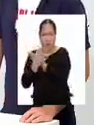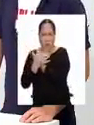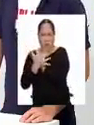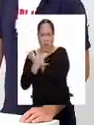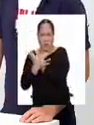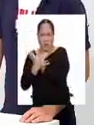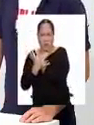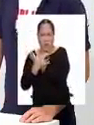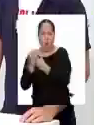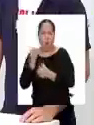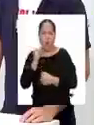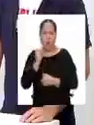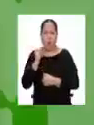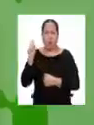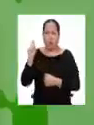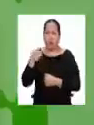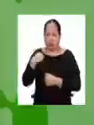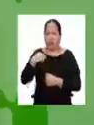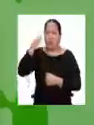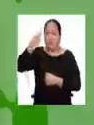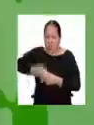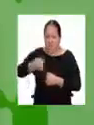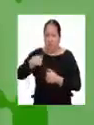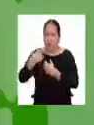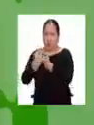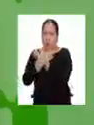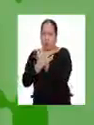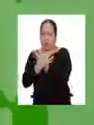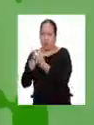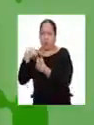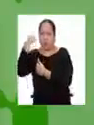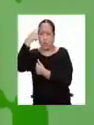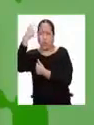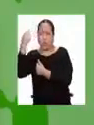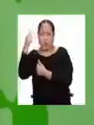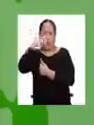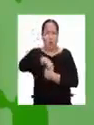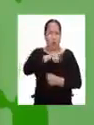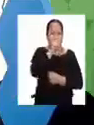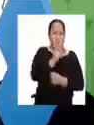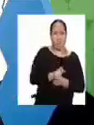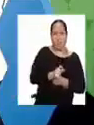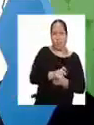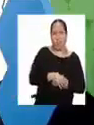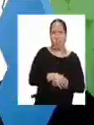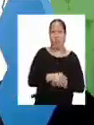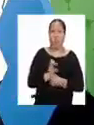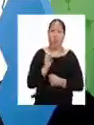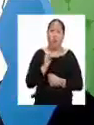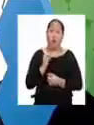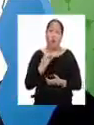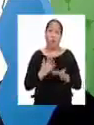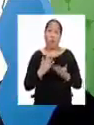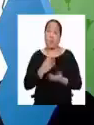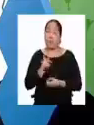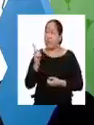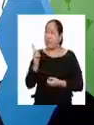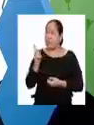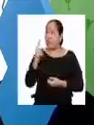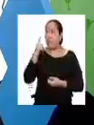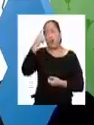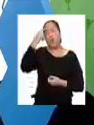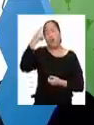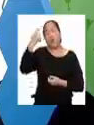mariposa soñando que era Xu. Bueno, yo a veces sueño que soy un dragón. O quizás seas un